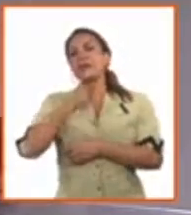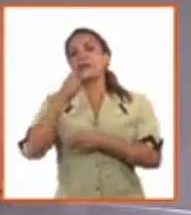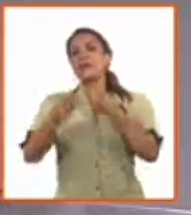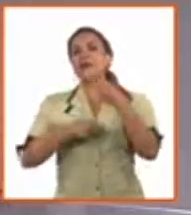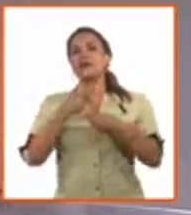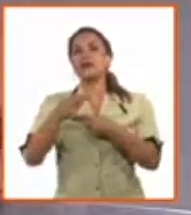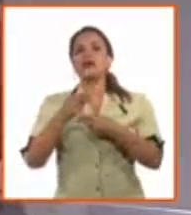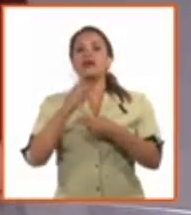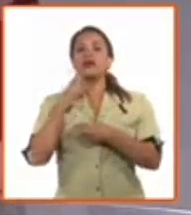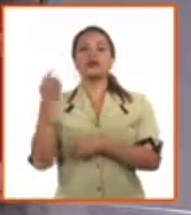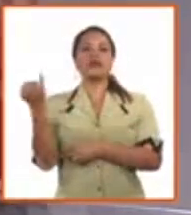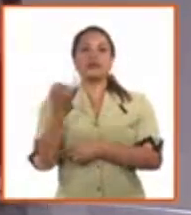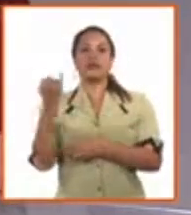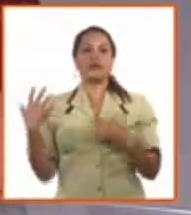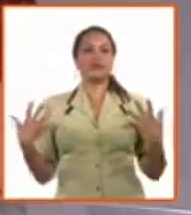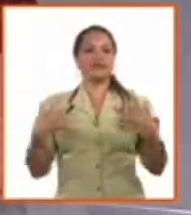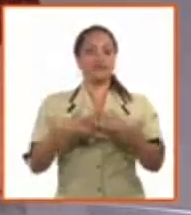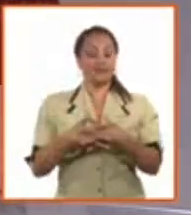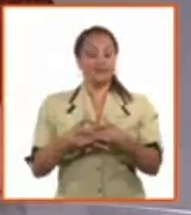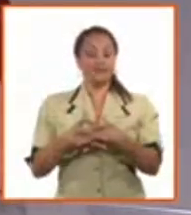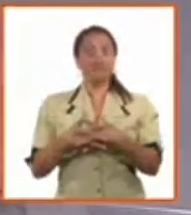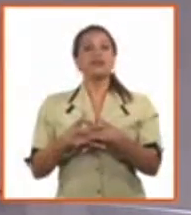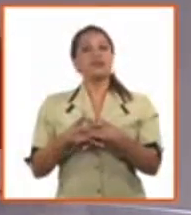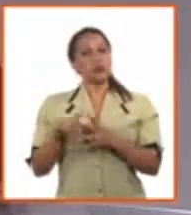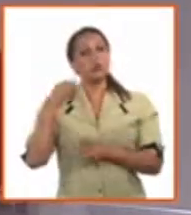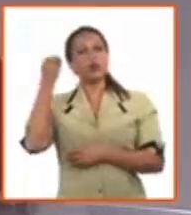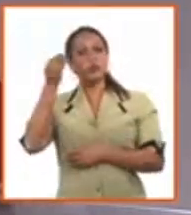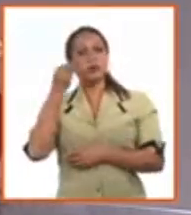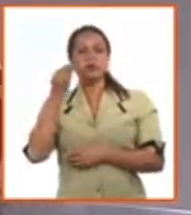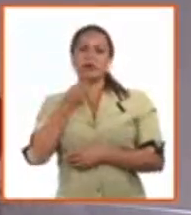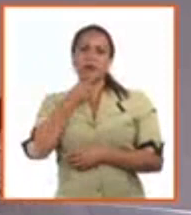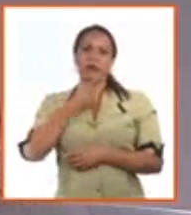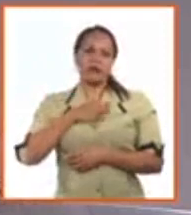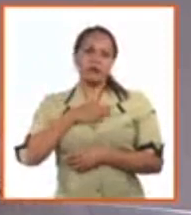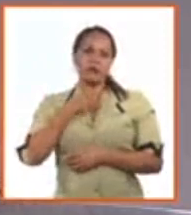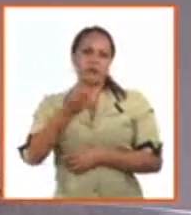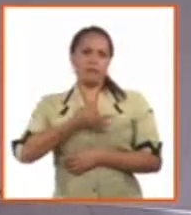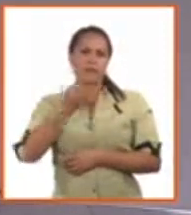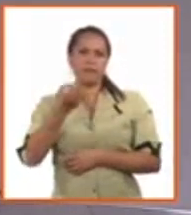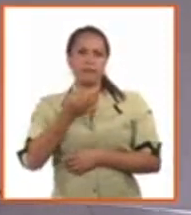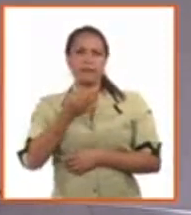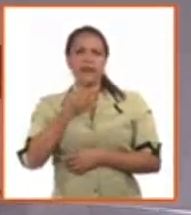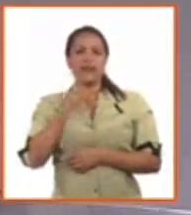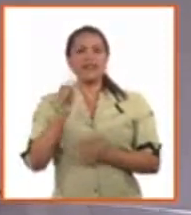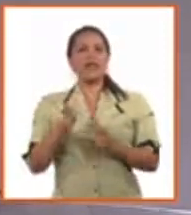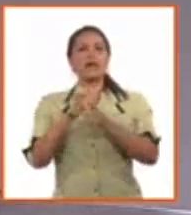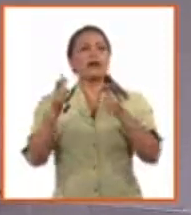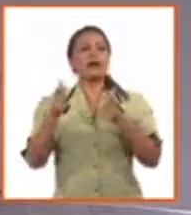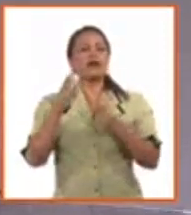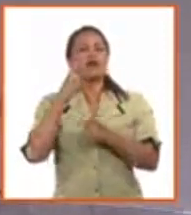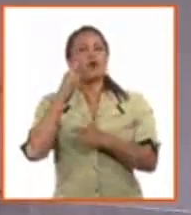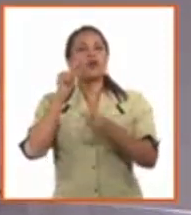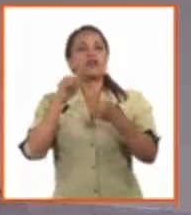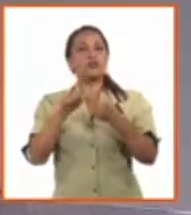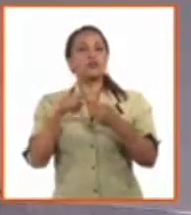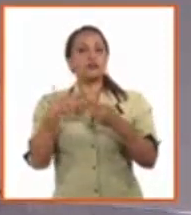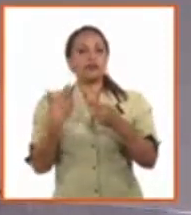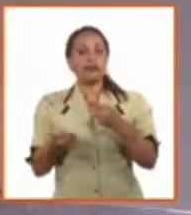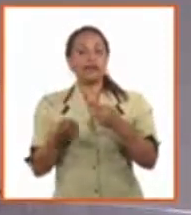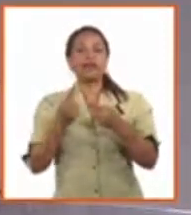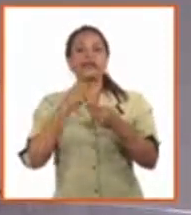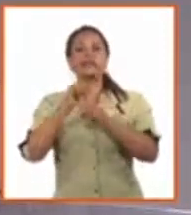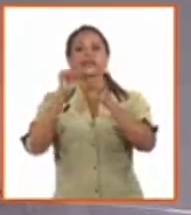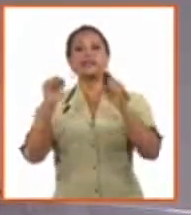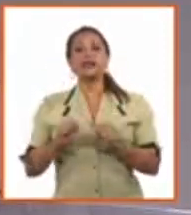haciendo uso de los estándares internacionales es una materia que yo creo que sí tendría que decir donde tenemos la mayor brecha en el